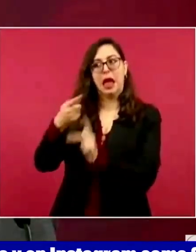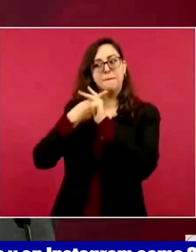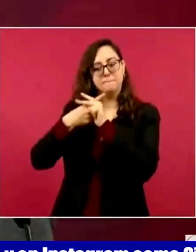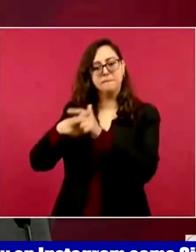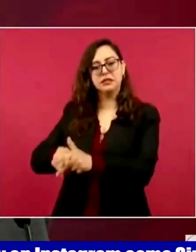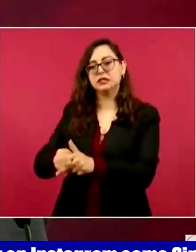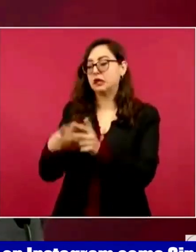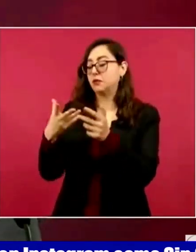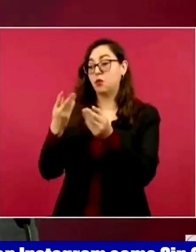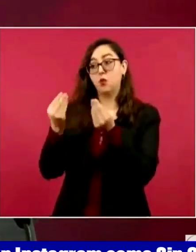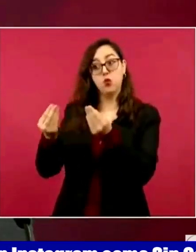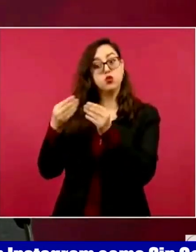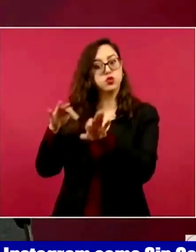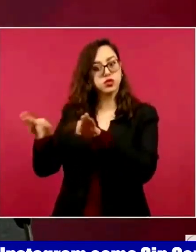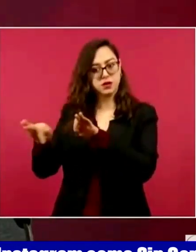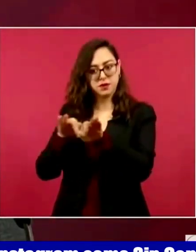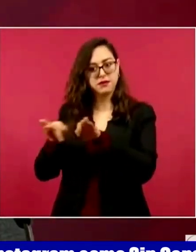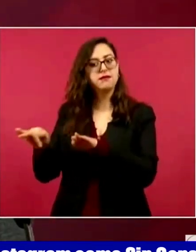bastante trabajo,